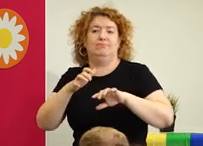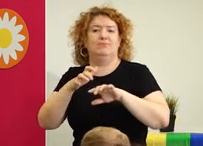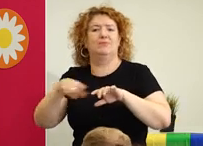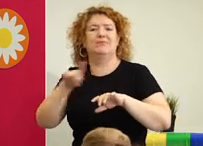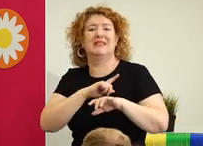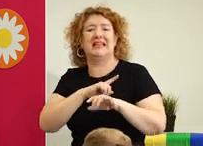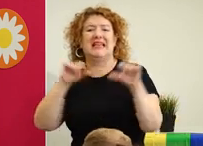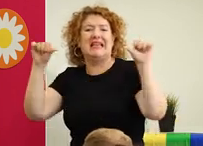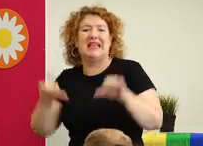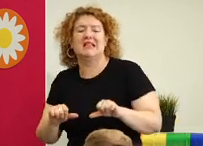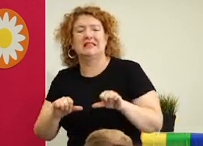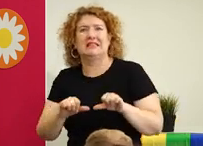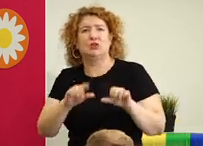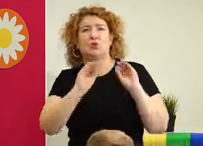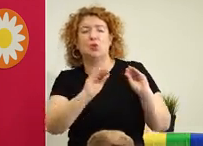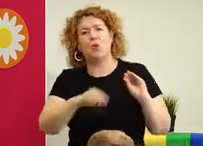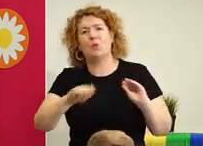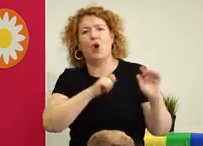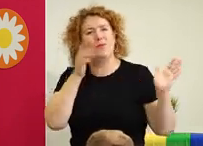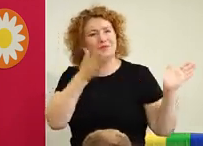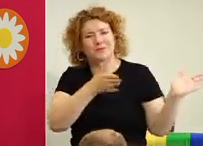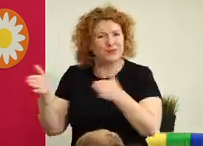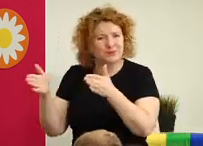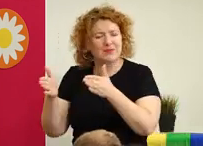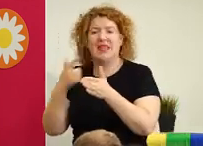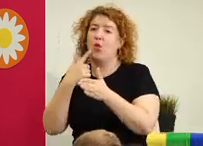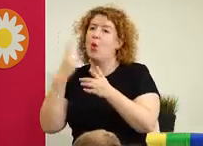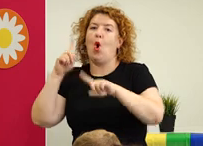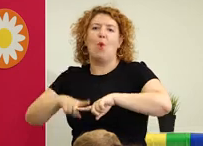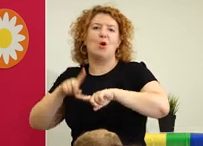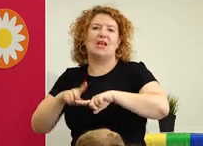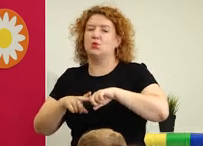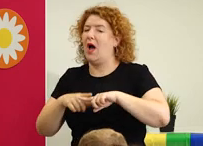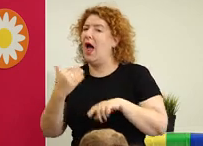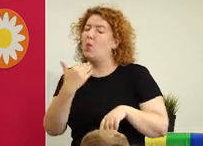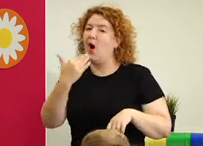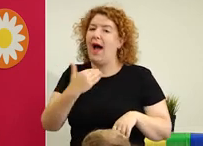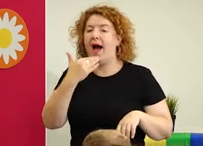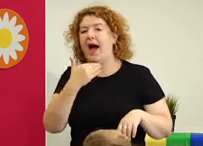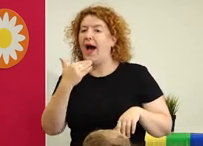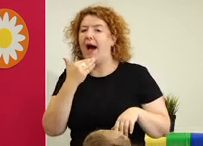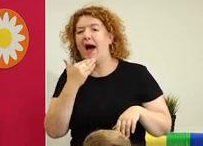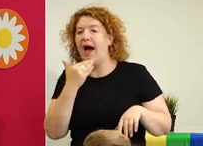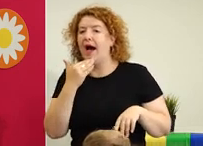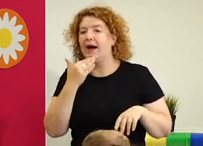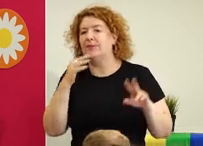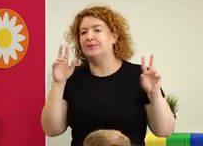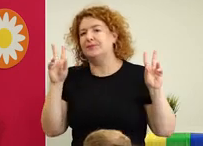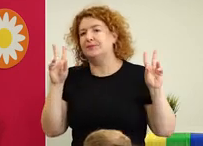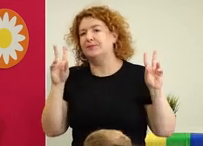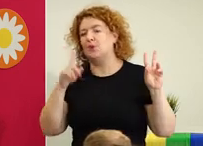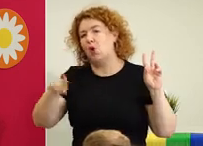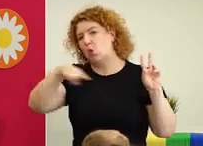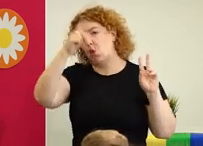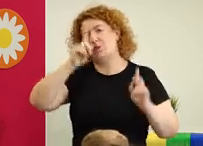propias crisis y para decir que lo homosexual es algo como una suerte de